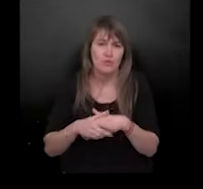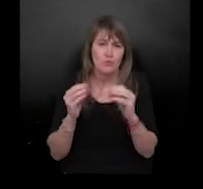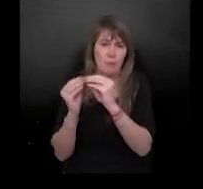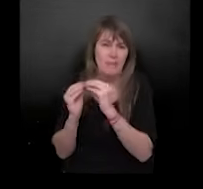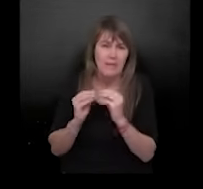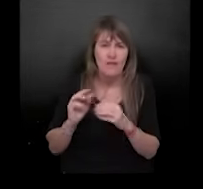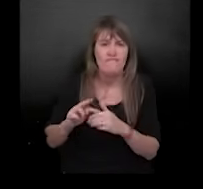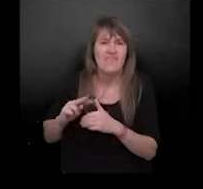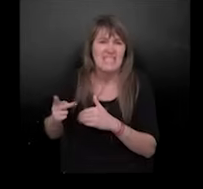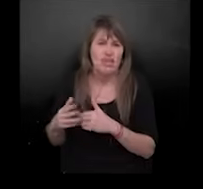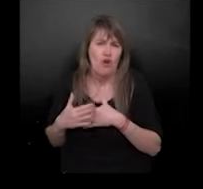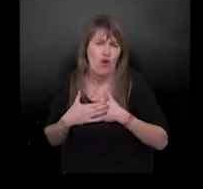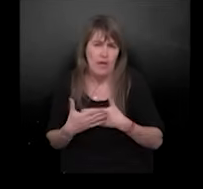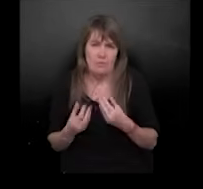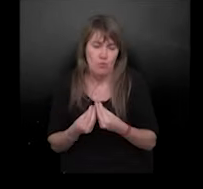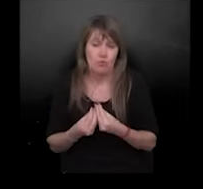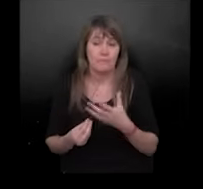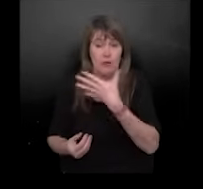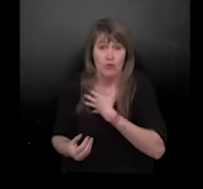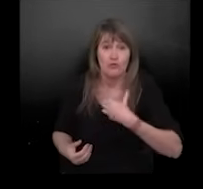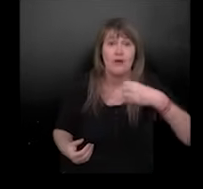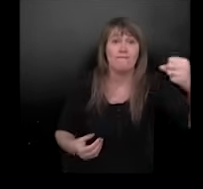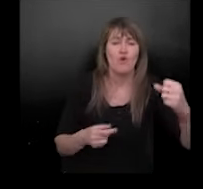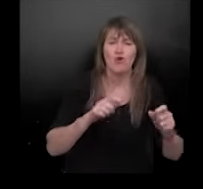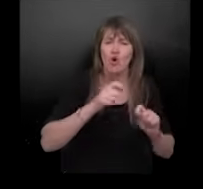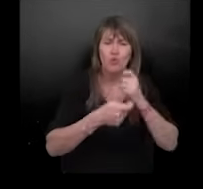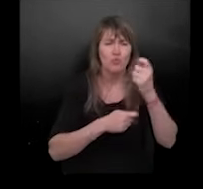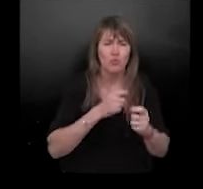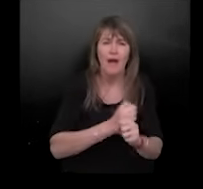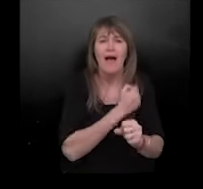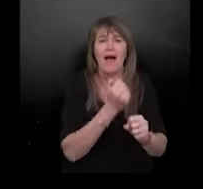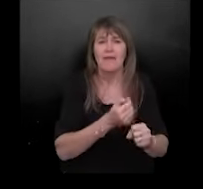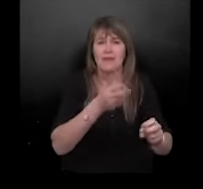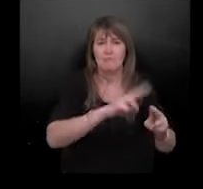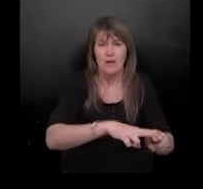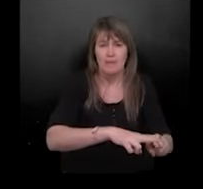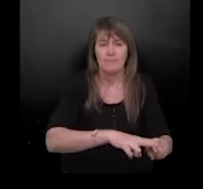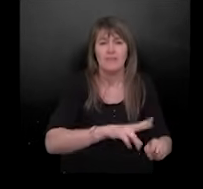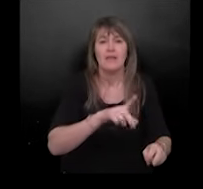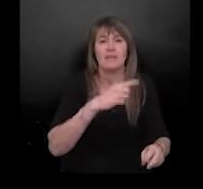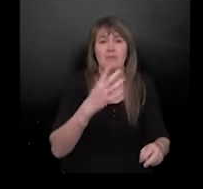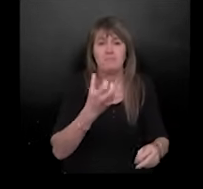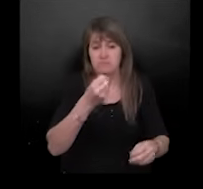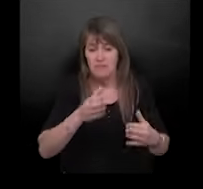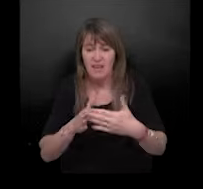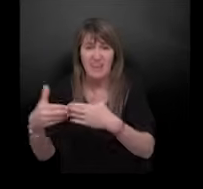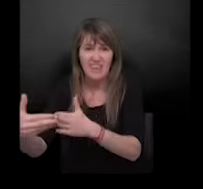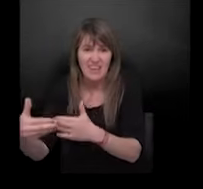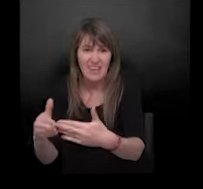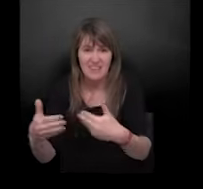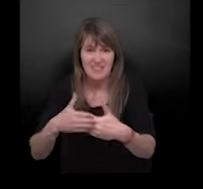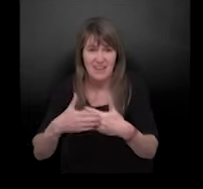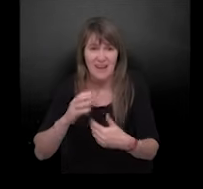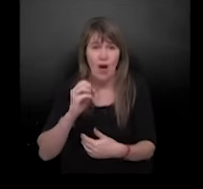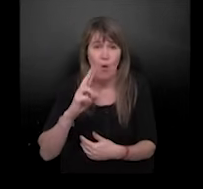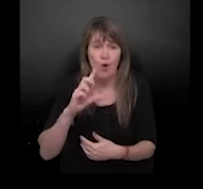y vecinos fue detenido y torturado hasta la muerte apareció en una esquina A pocas cuadras de orletti